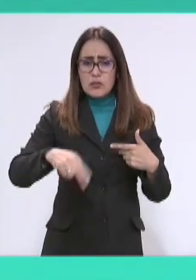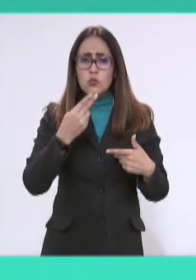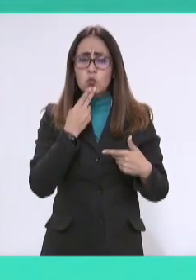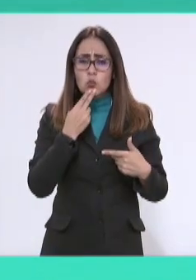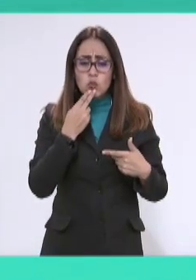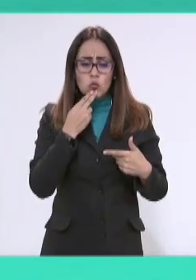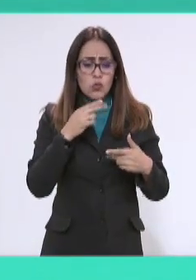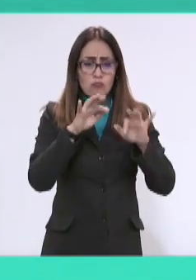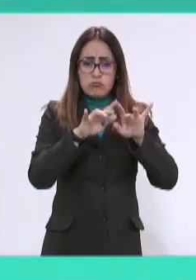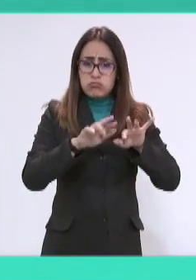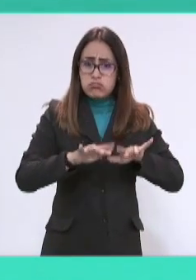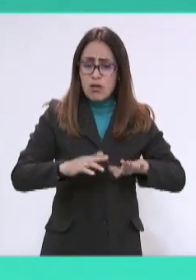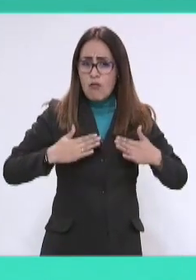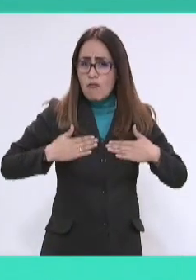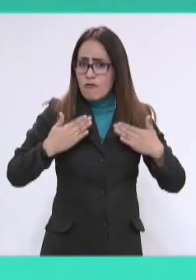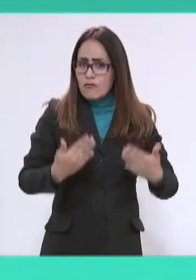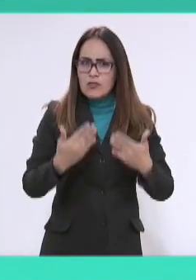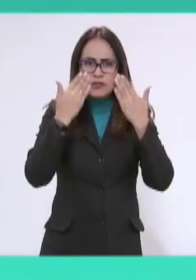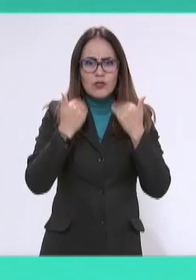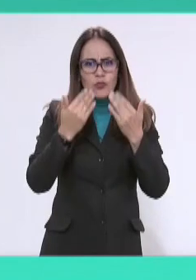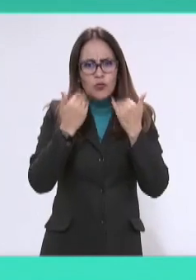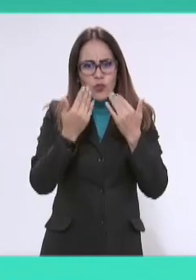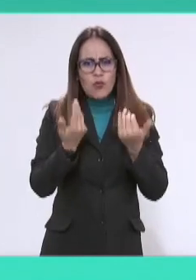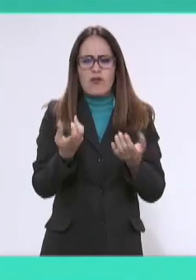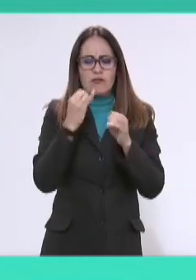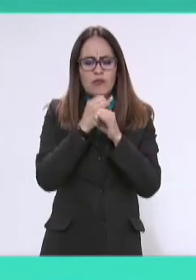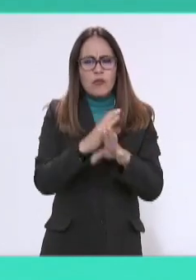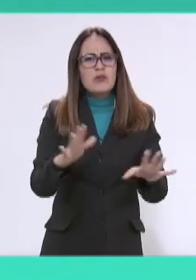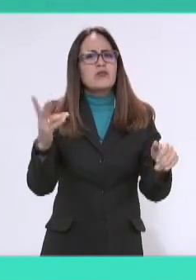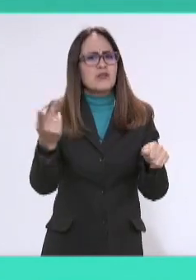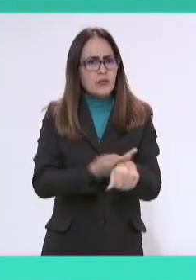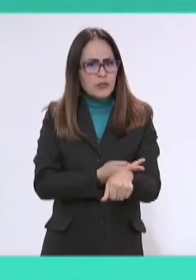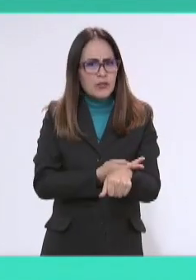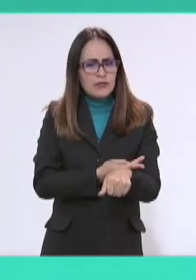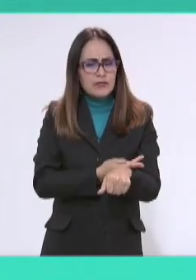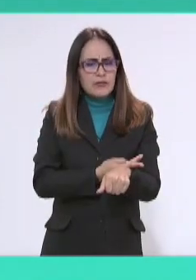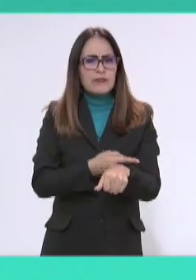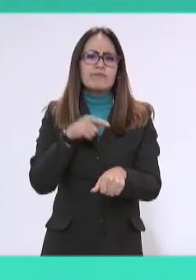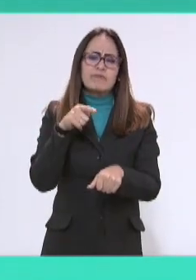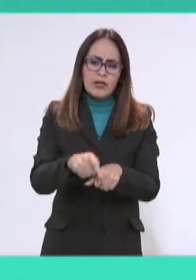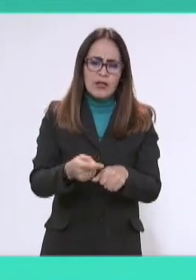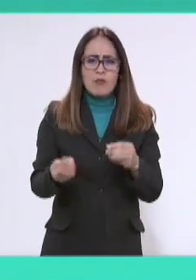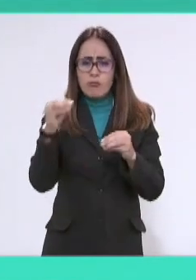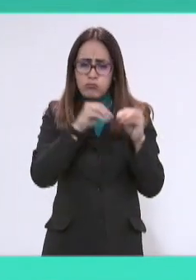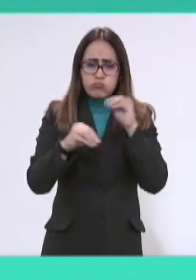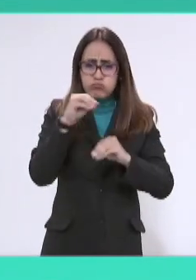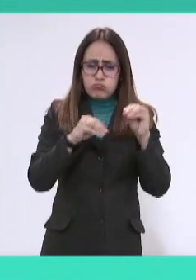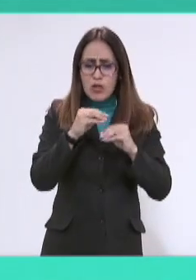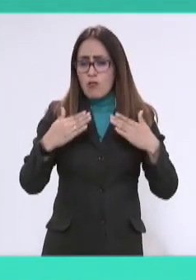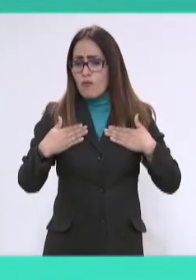no hay confianza, ¿qué pasa con toda esta información? Sería muy difícil construir algo sin